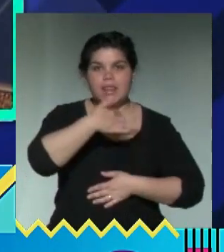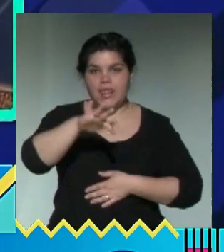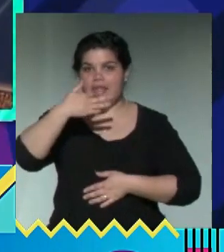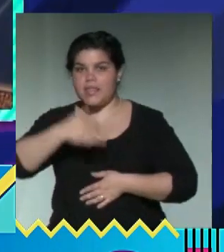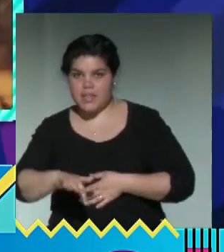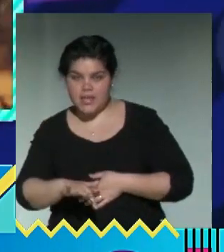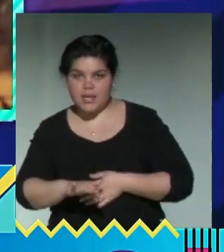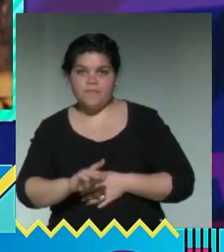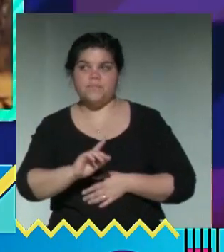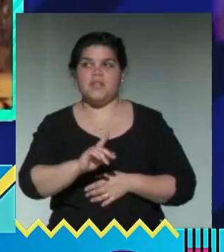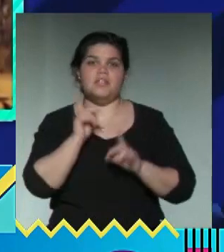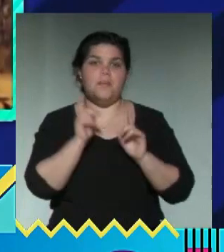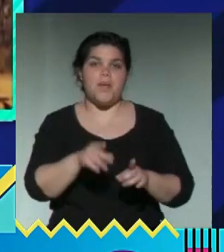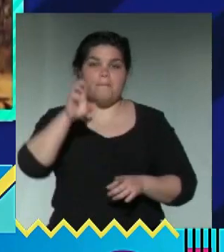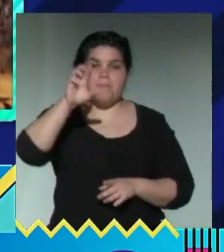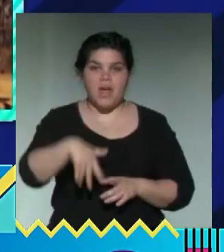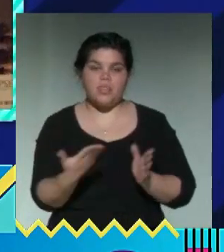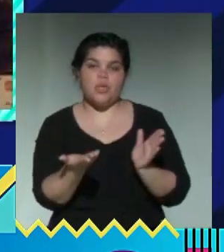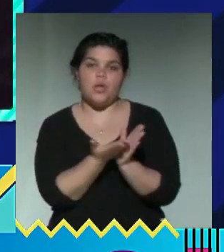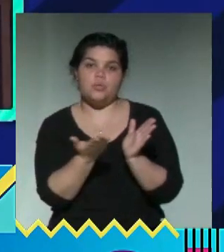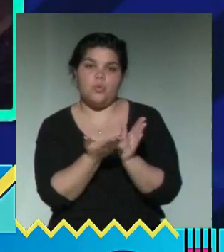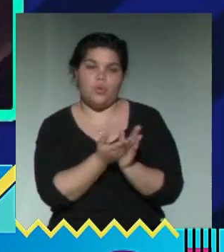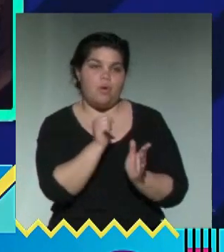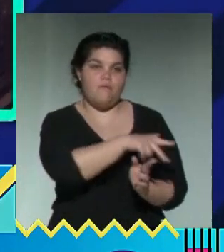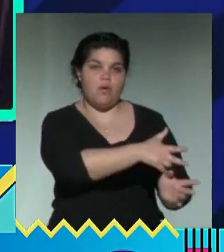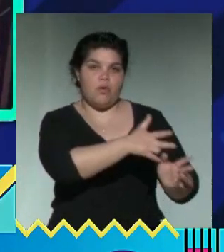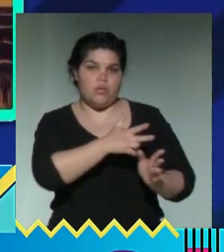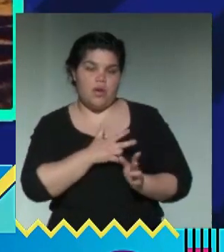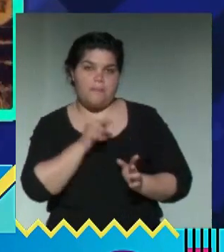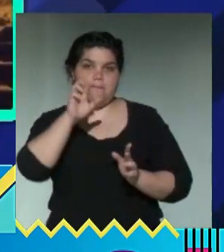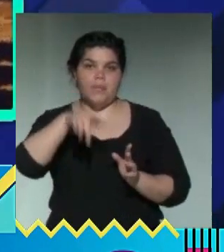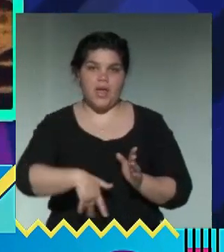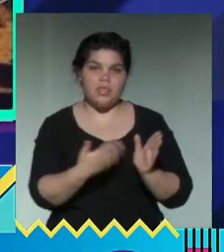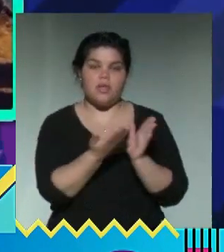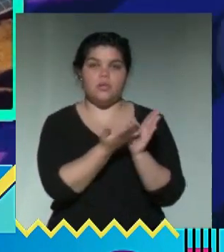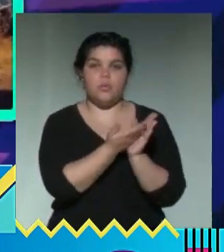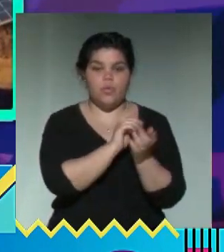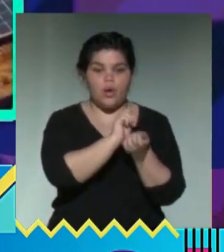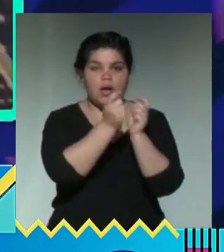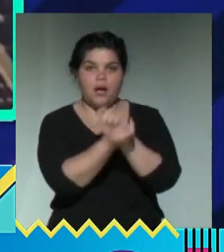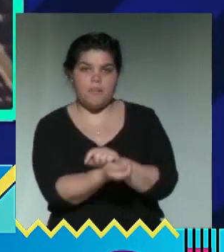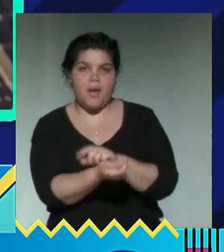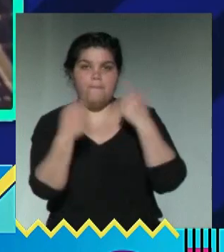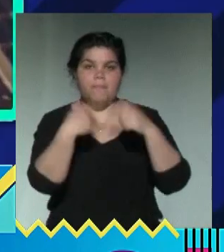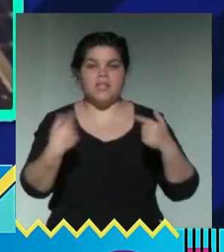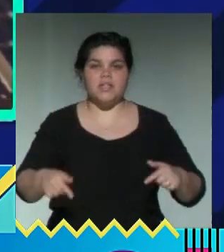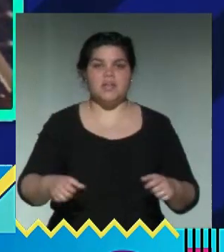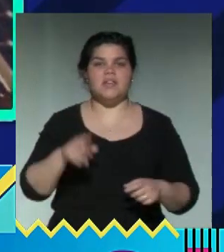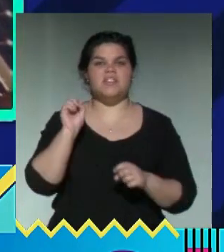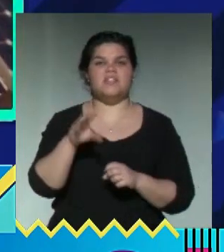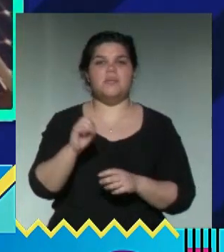por ejemplo, los nuevos planes de estudio, donde estás vos, que me comentabas que te has cambiado de plan de estudio, incorpora una materia que se llama práctica social